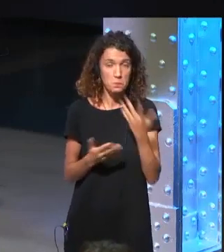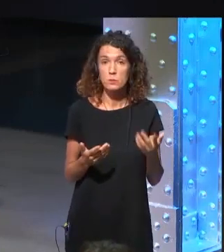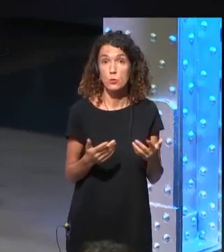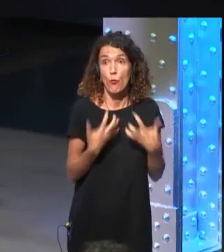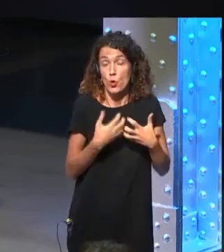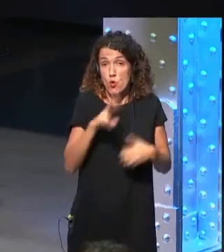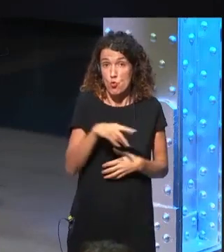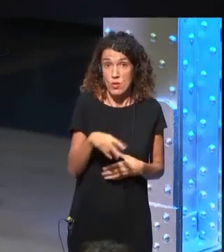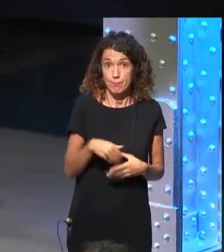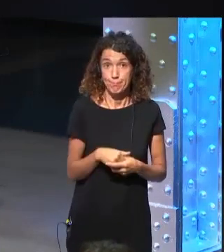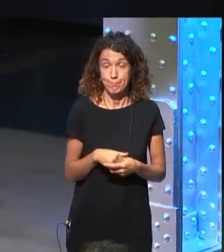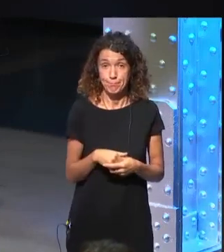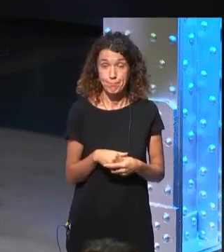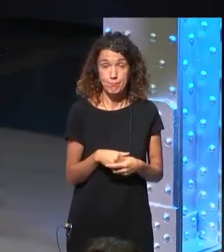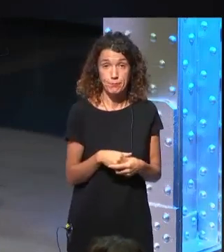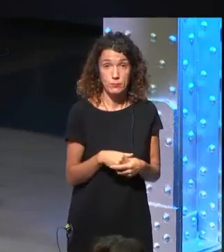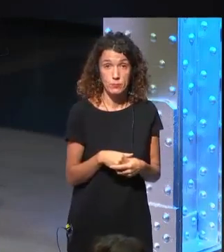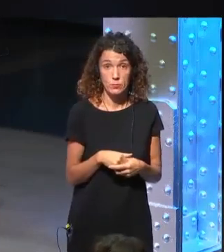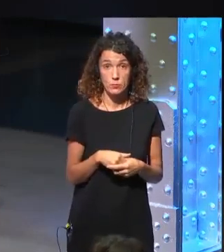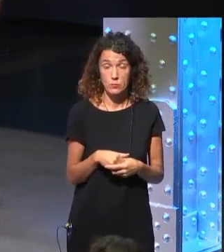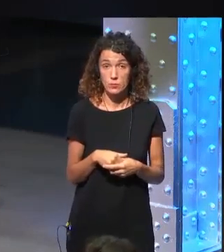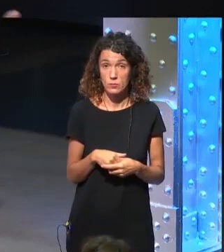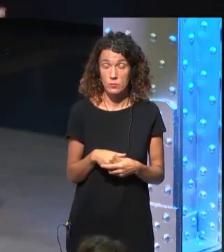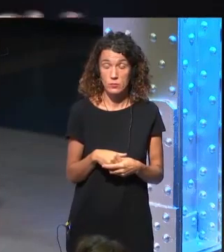Nunca funcionó en realidad.